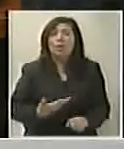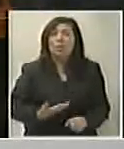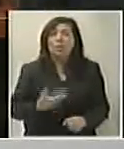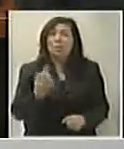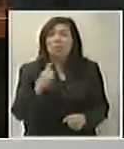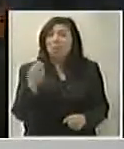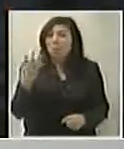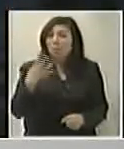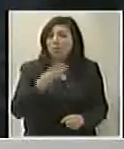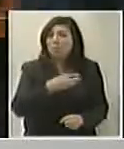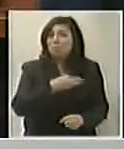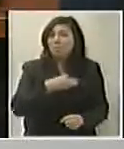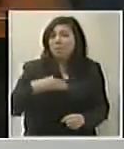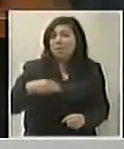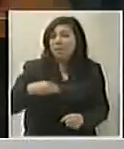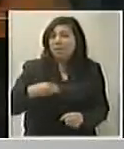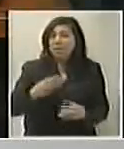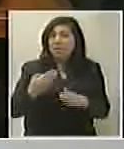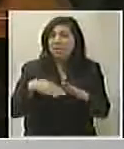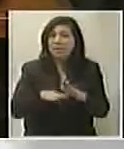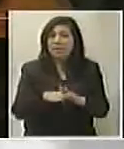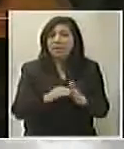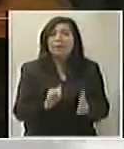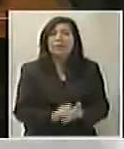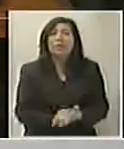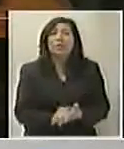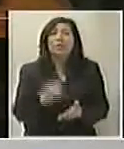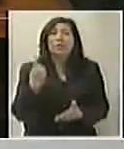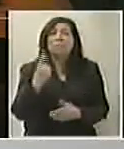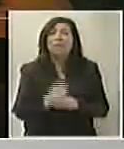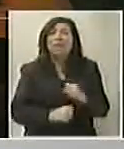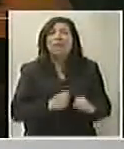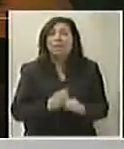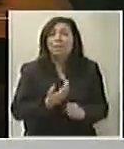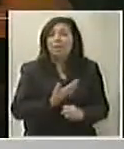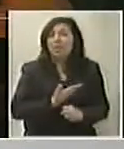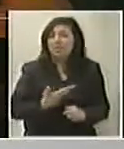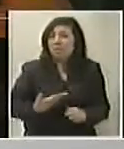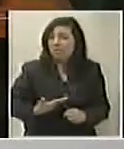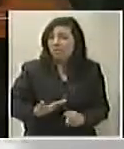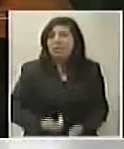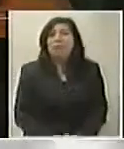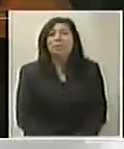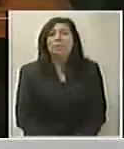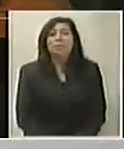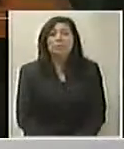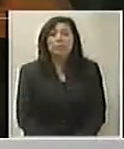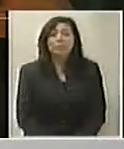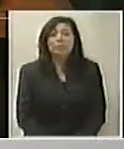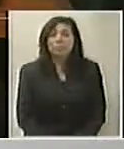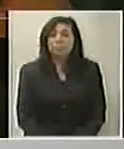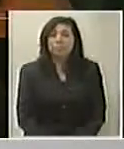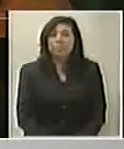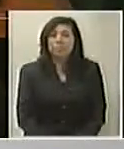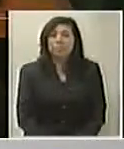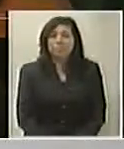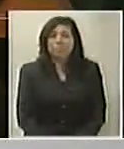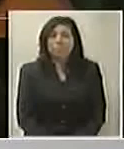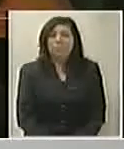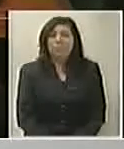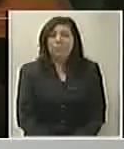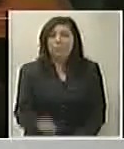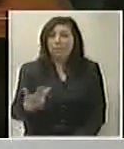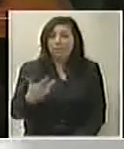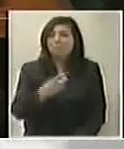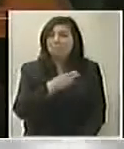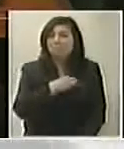al cuarto ministro del Interior del primer año de gobierno, al tercer o a la tercera